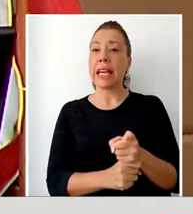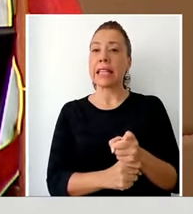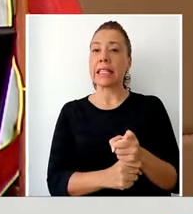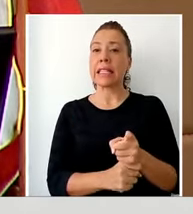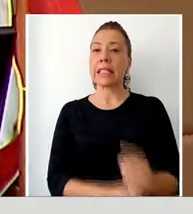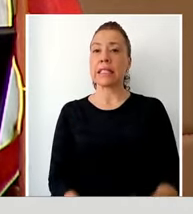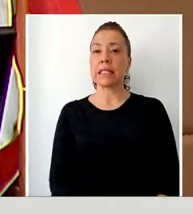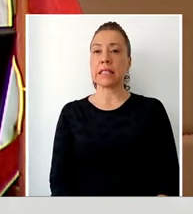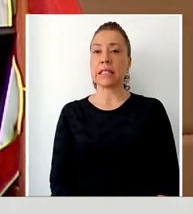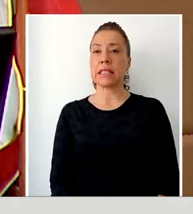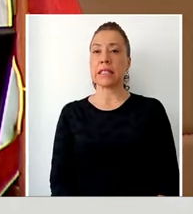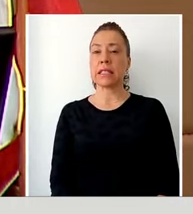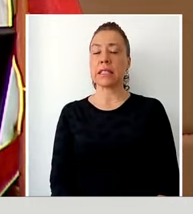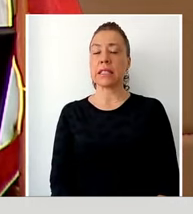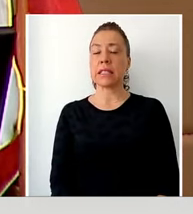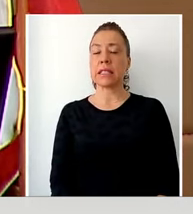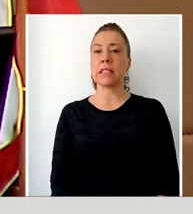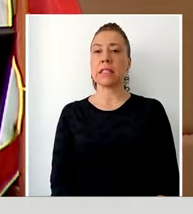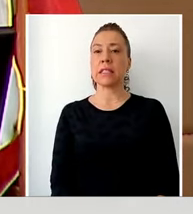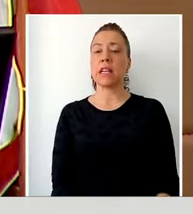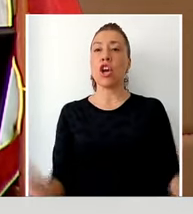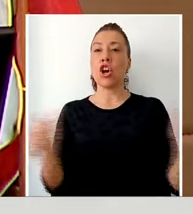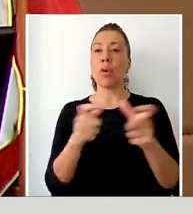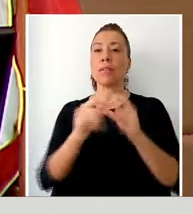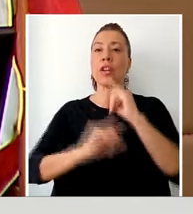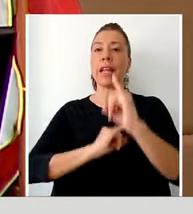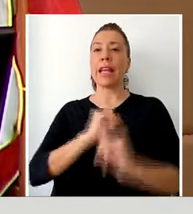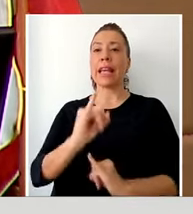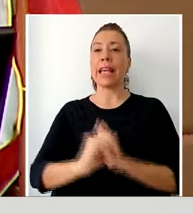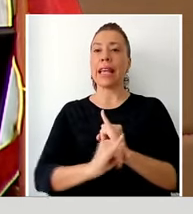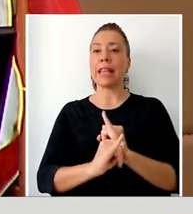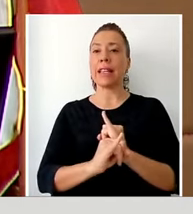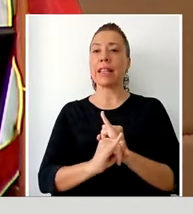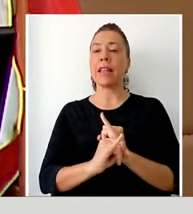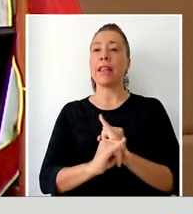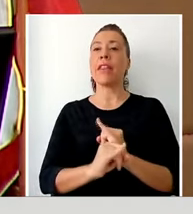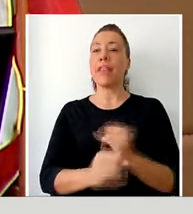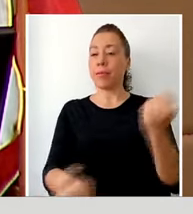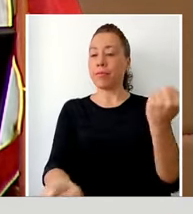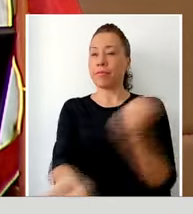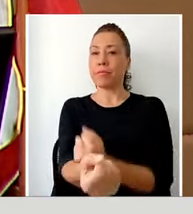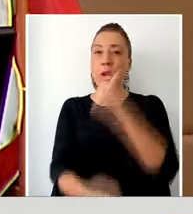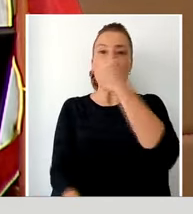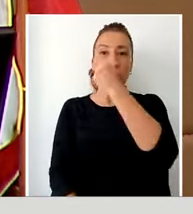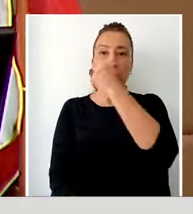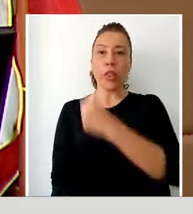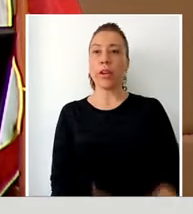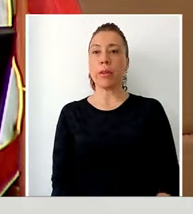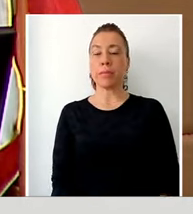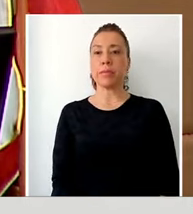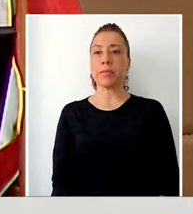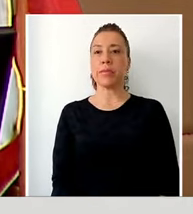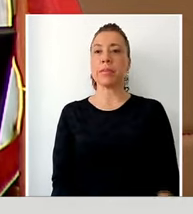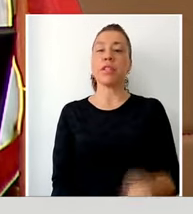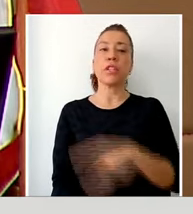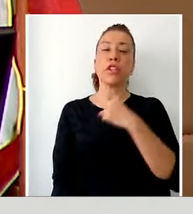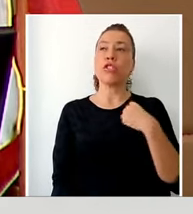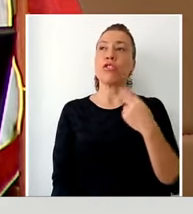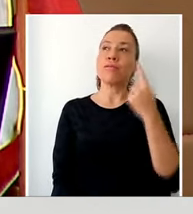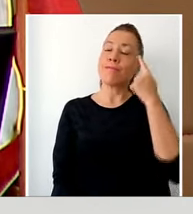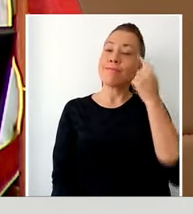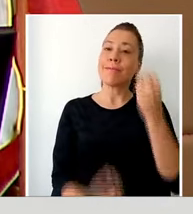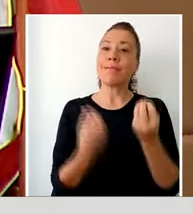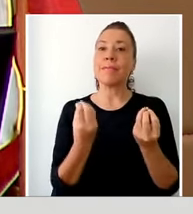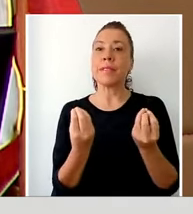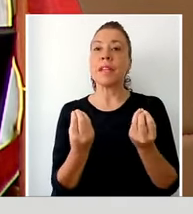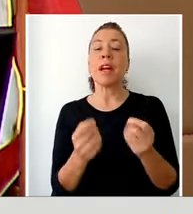el la comisión Internacional de dopaje la aguada Entonces nos vimos en un predicamento quienes efectivamente